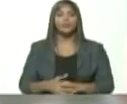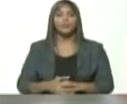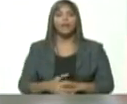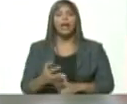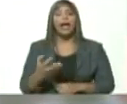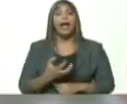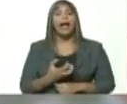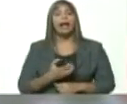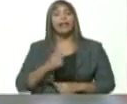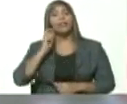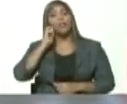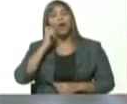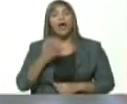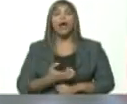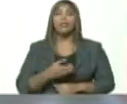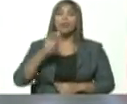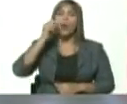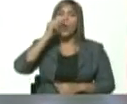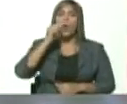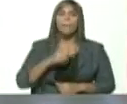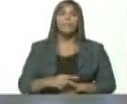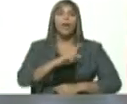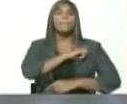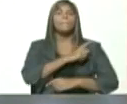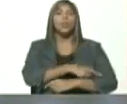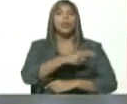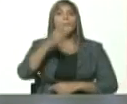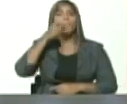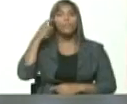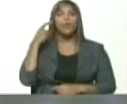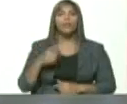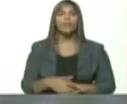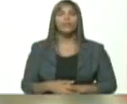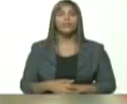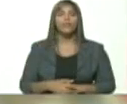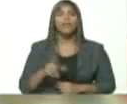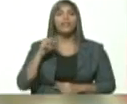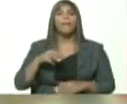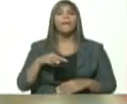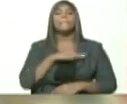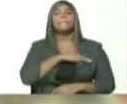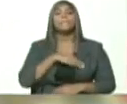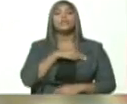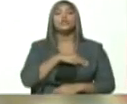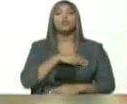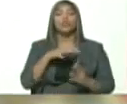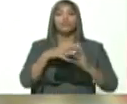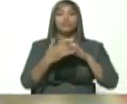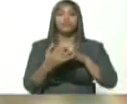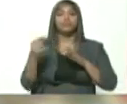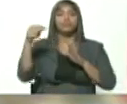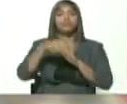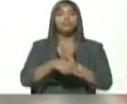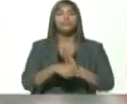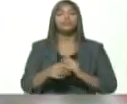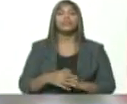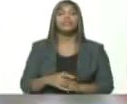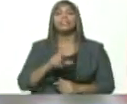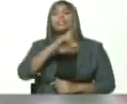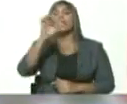alcaldes, las alcaldesas y el Poder Popular. Y además la misión barrio adentro, 100%